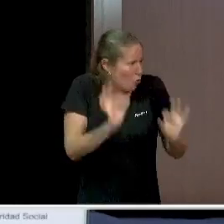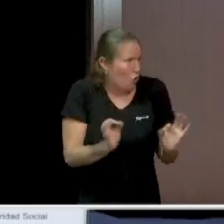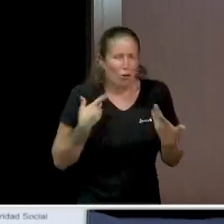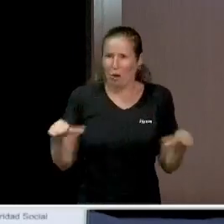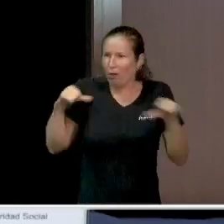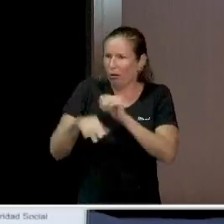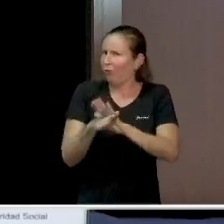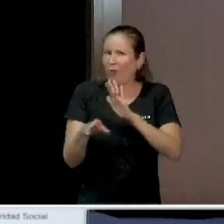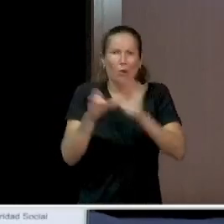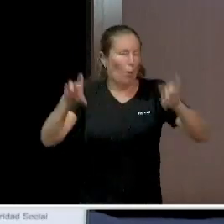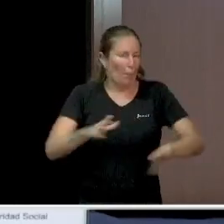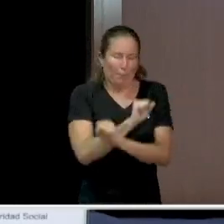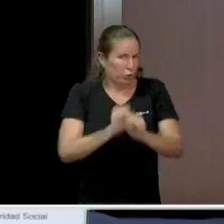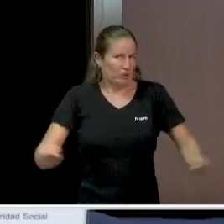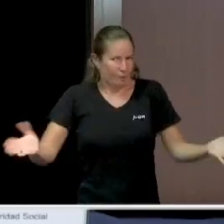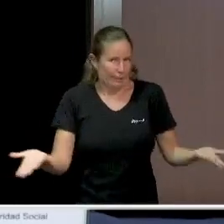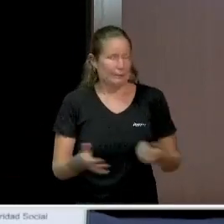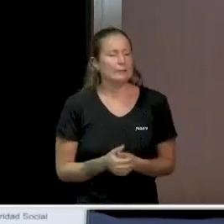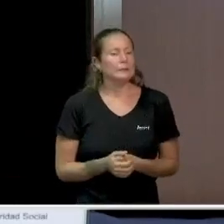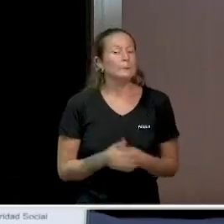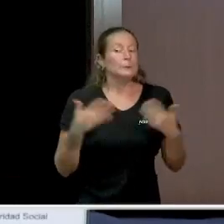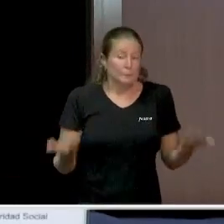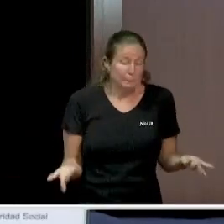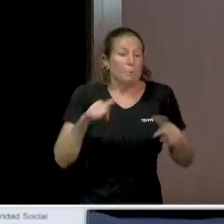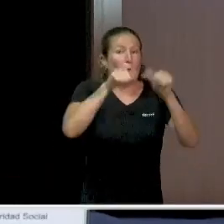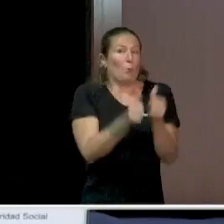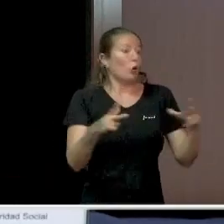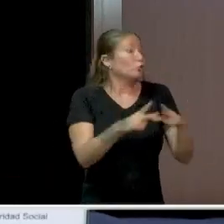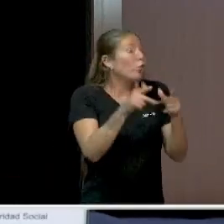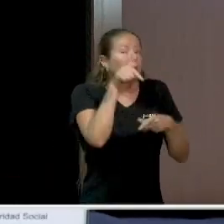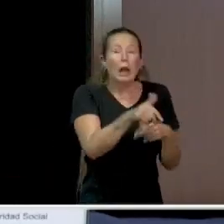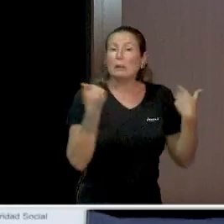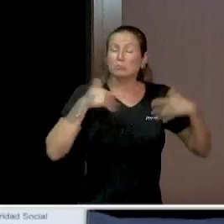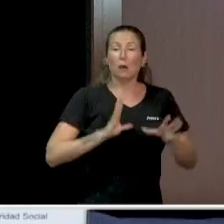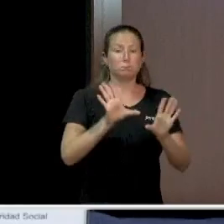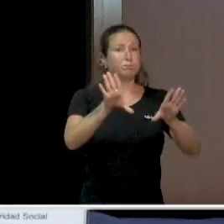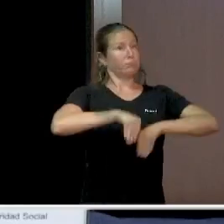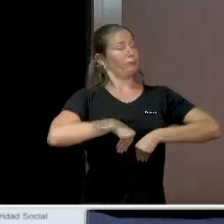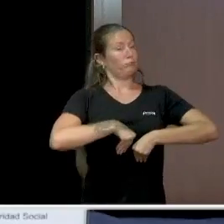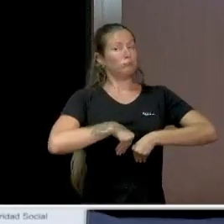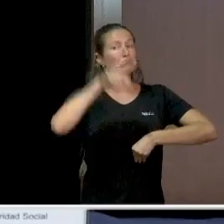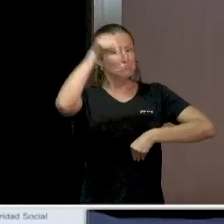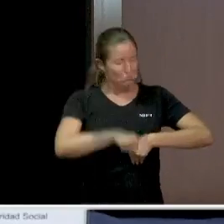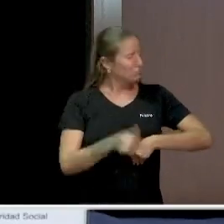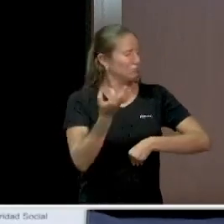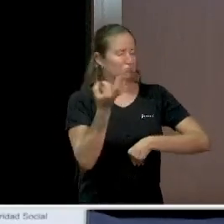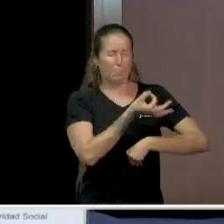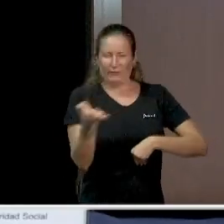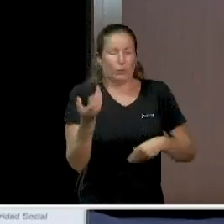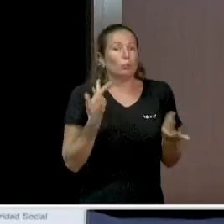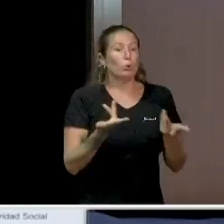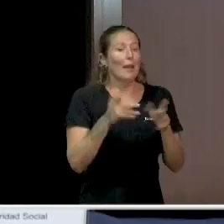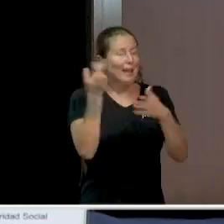el concepto, en el modelo social. Y entiende este modelo social que nosotros asumimos que la plena inclusión social